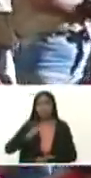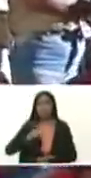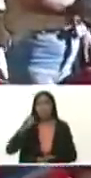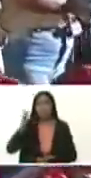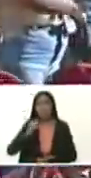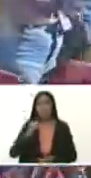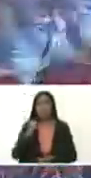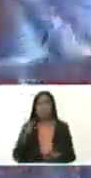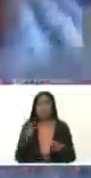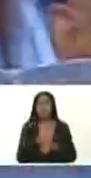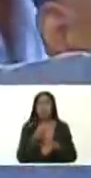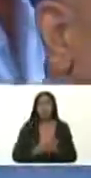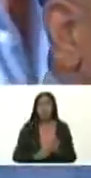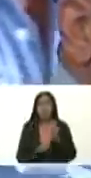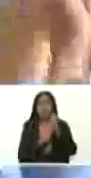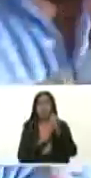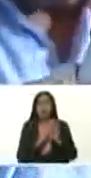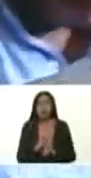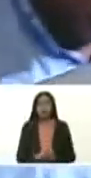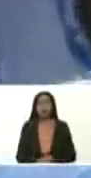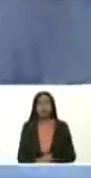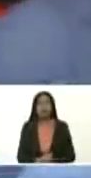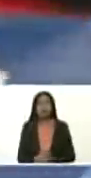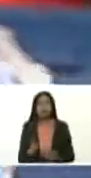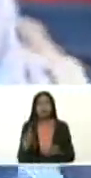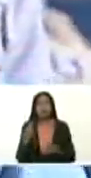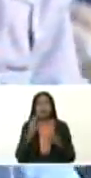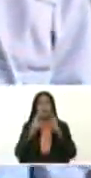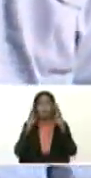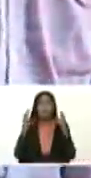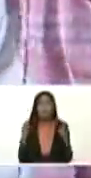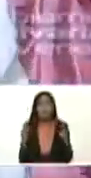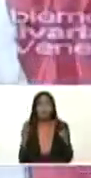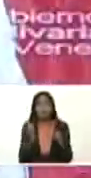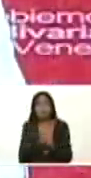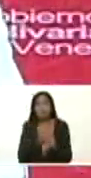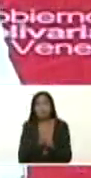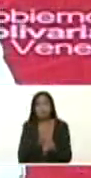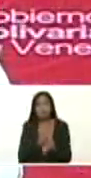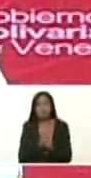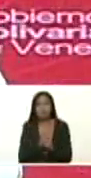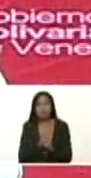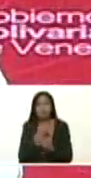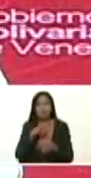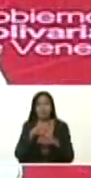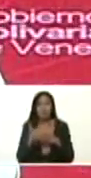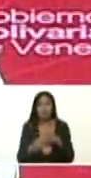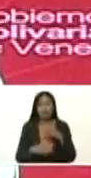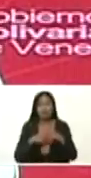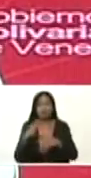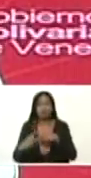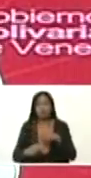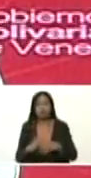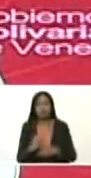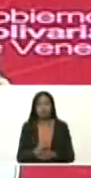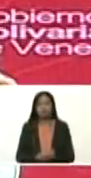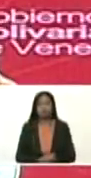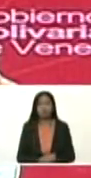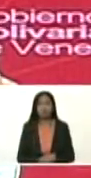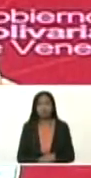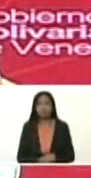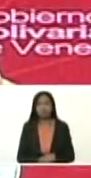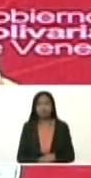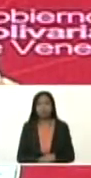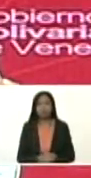Primer elemento, el modelo de gestión y el plan productivo. Para